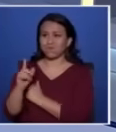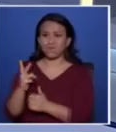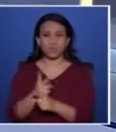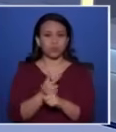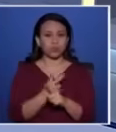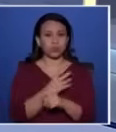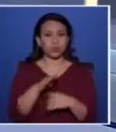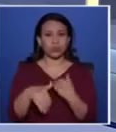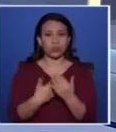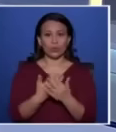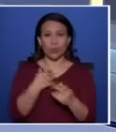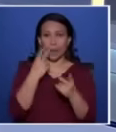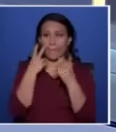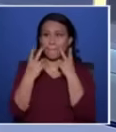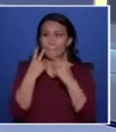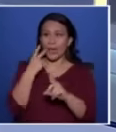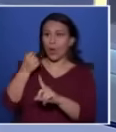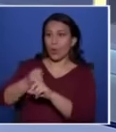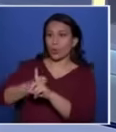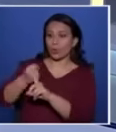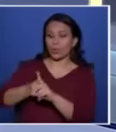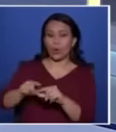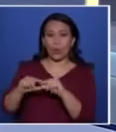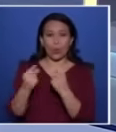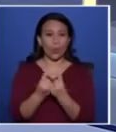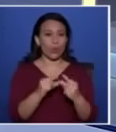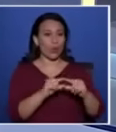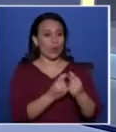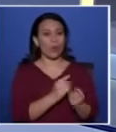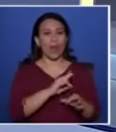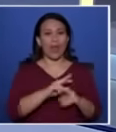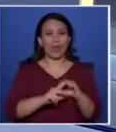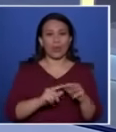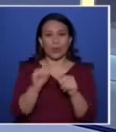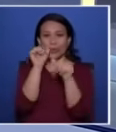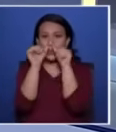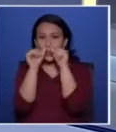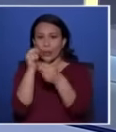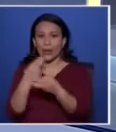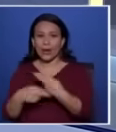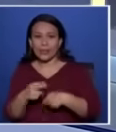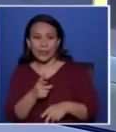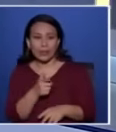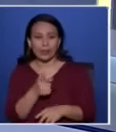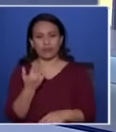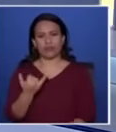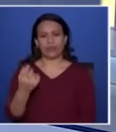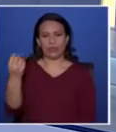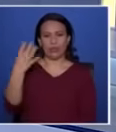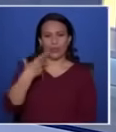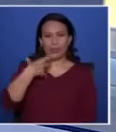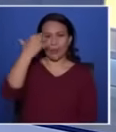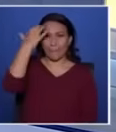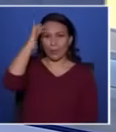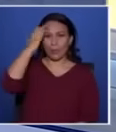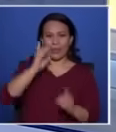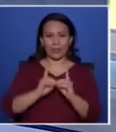restricción tomadas en medio de la lucha contra el crimen organizado. Francisco Garcés revela a continuación las cifras